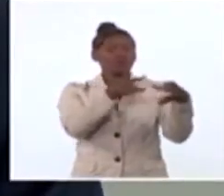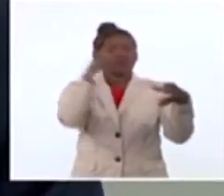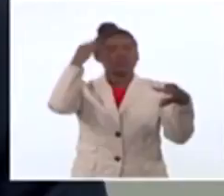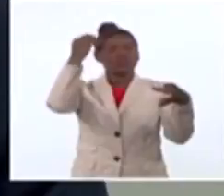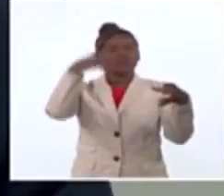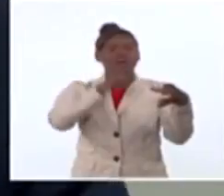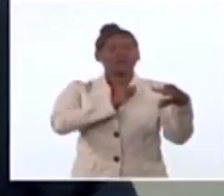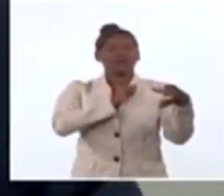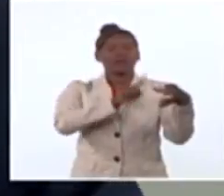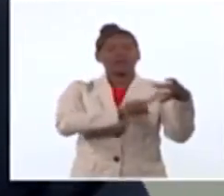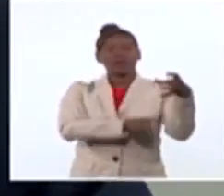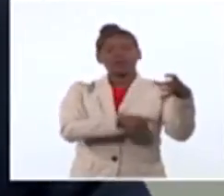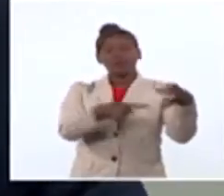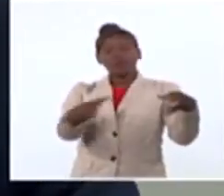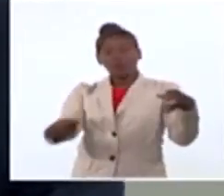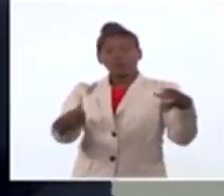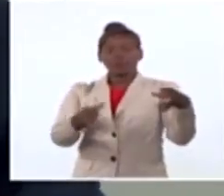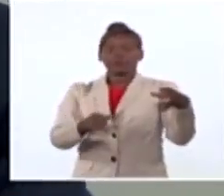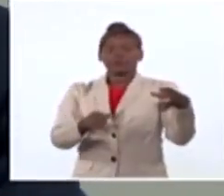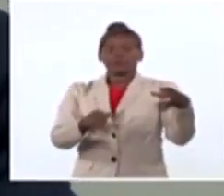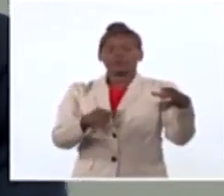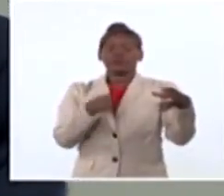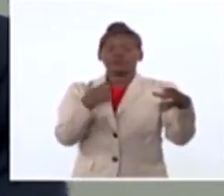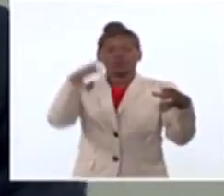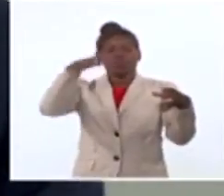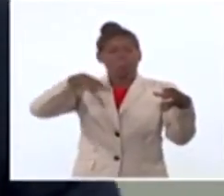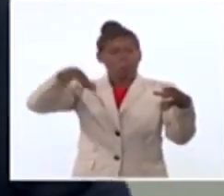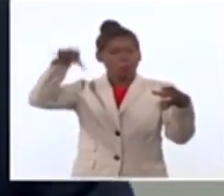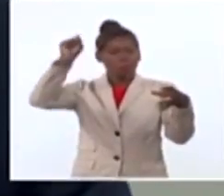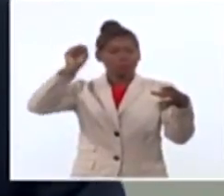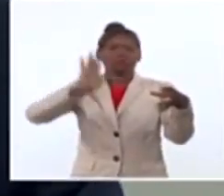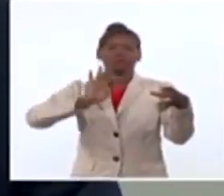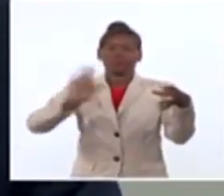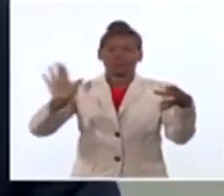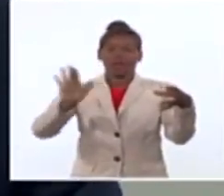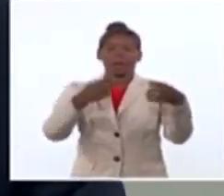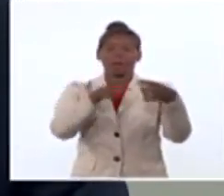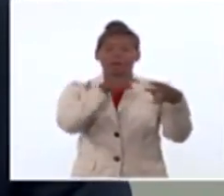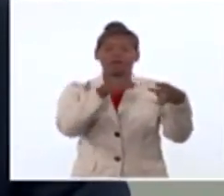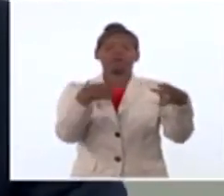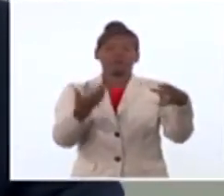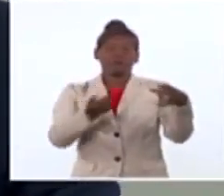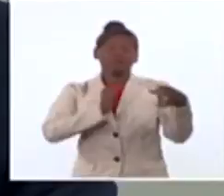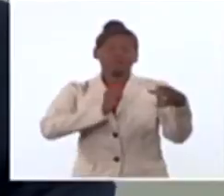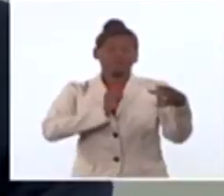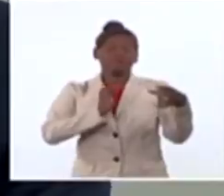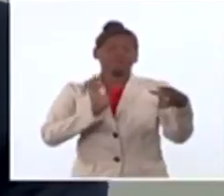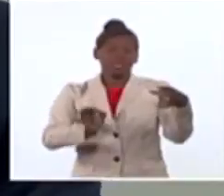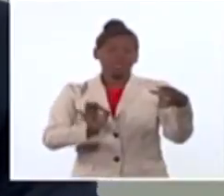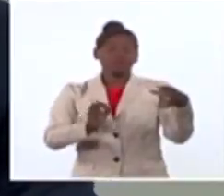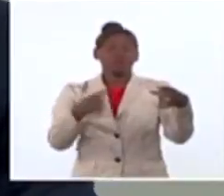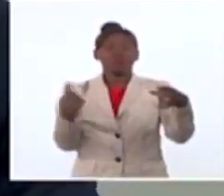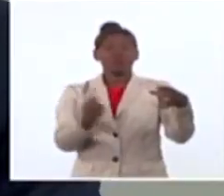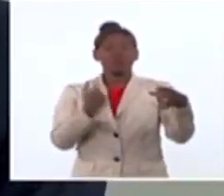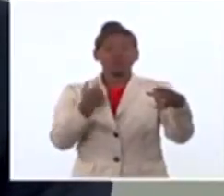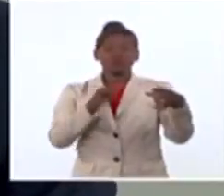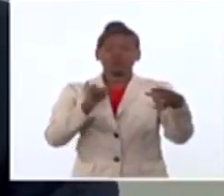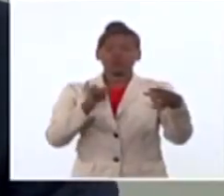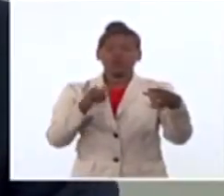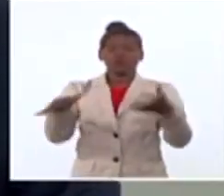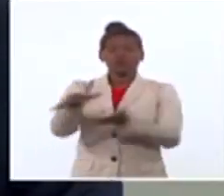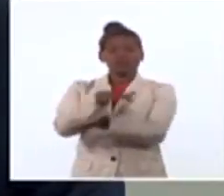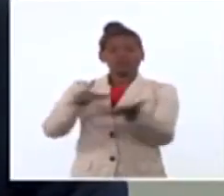60 y que trata precisamente de crear situaciones internas que favorezcan sus